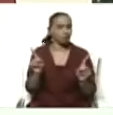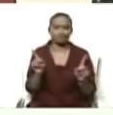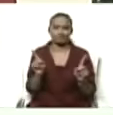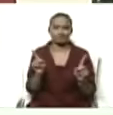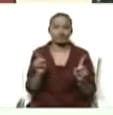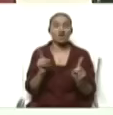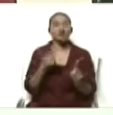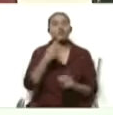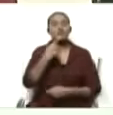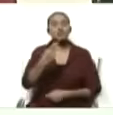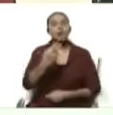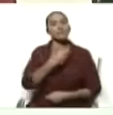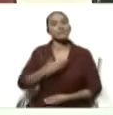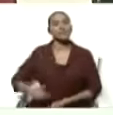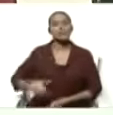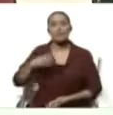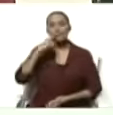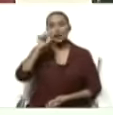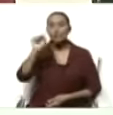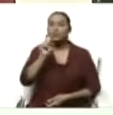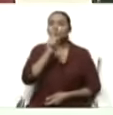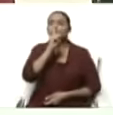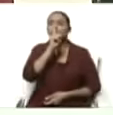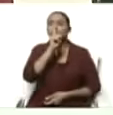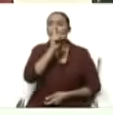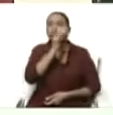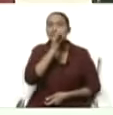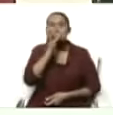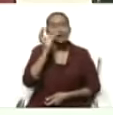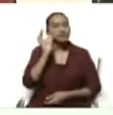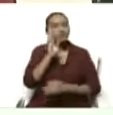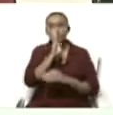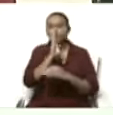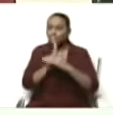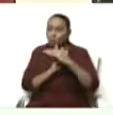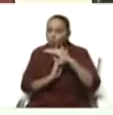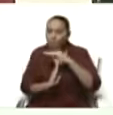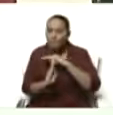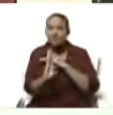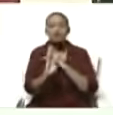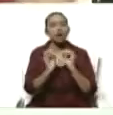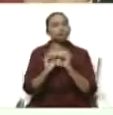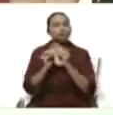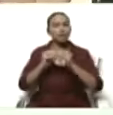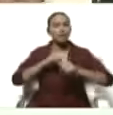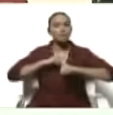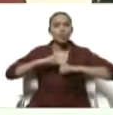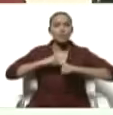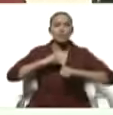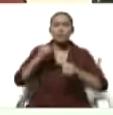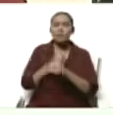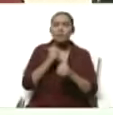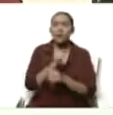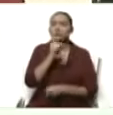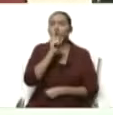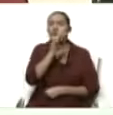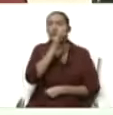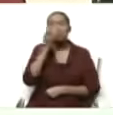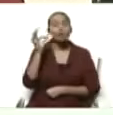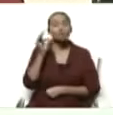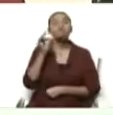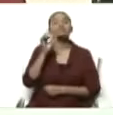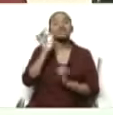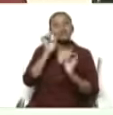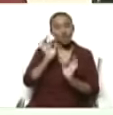en silencio ha tenido que ser para que sea calladito la presa que se van